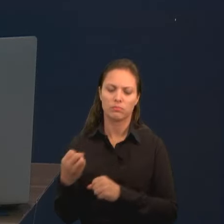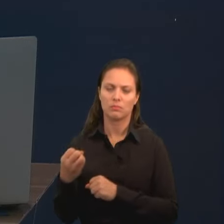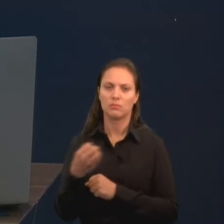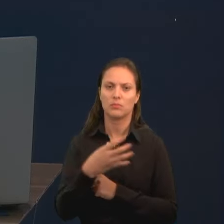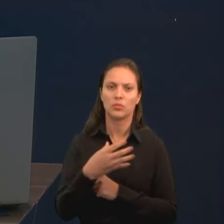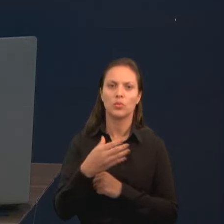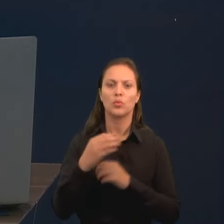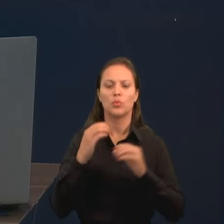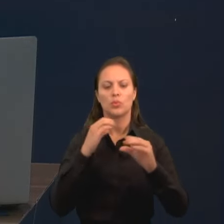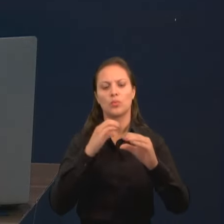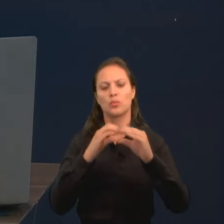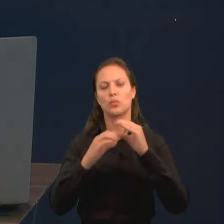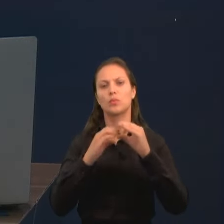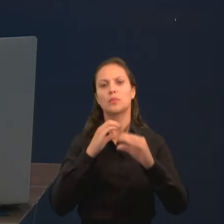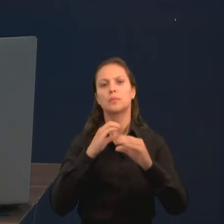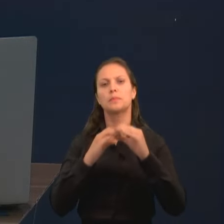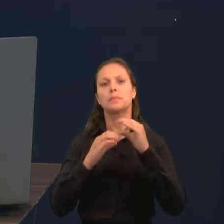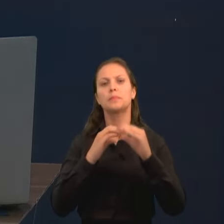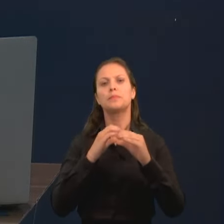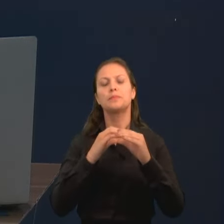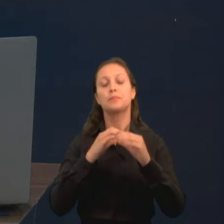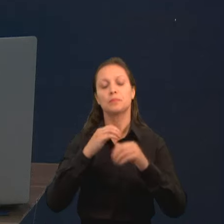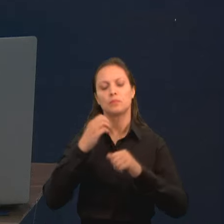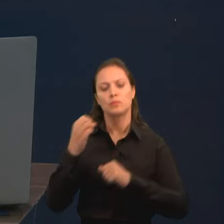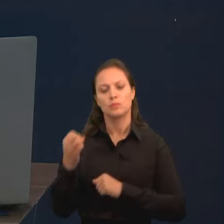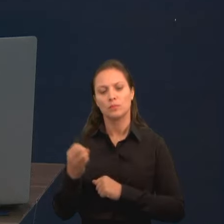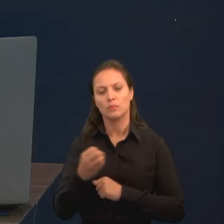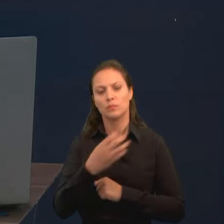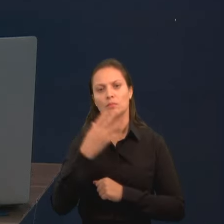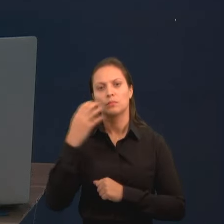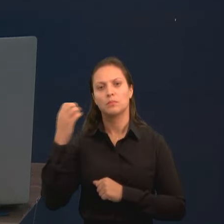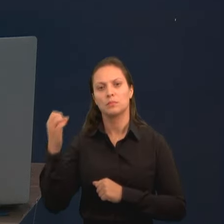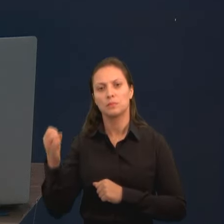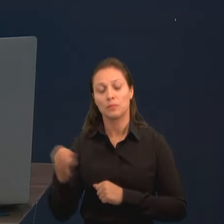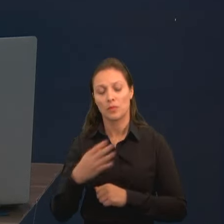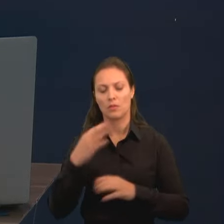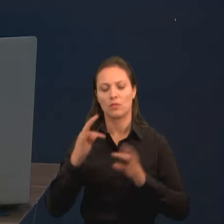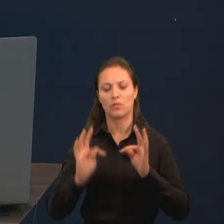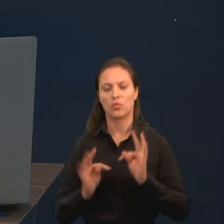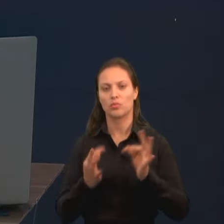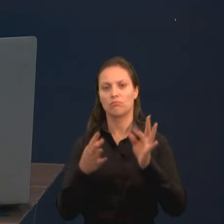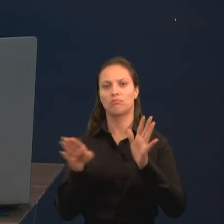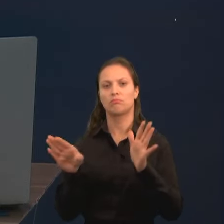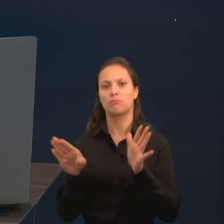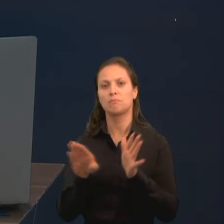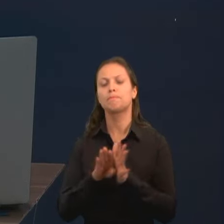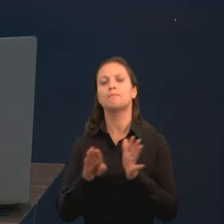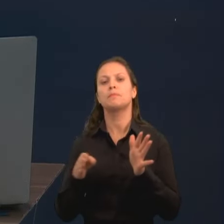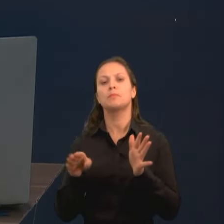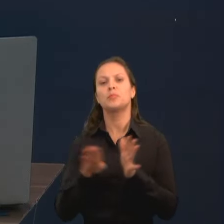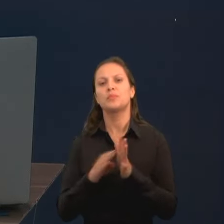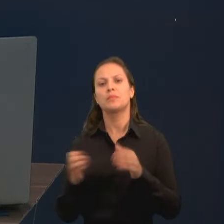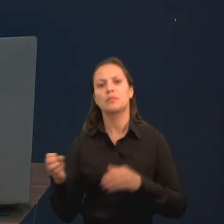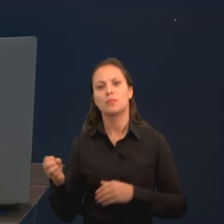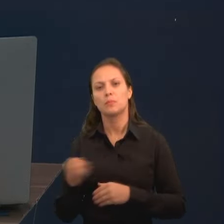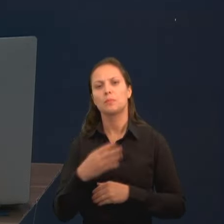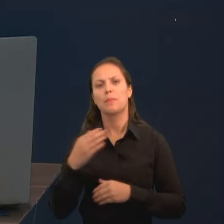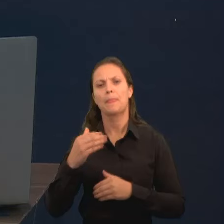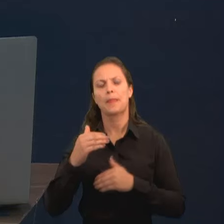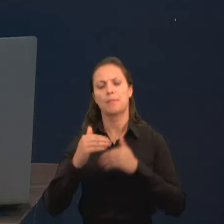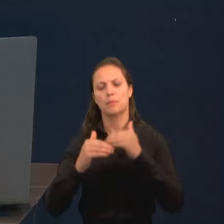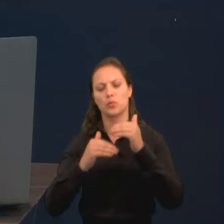nueva posibilidad de comunicación entre las personas y cada vez que un medio de tecnología